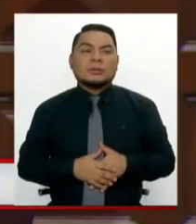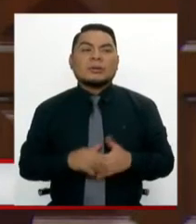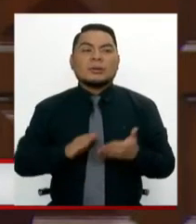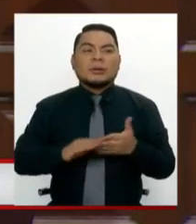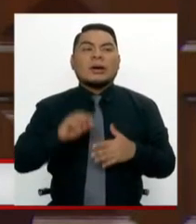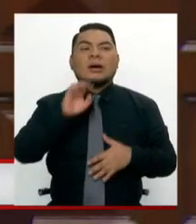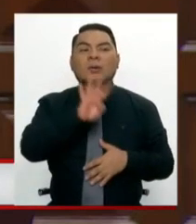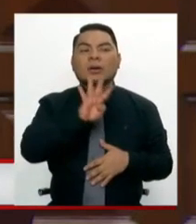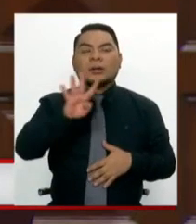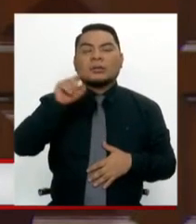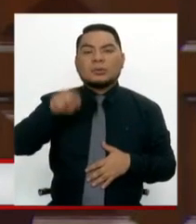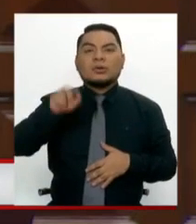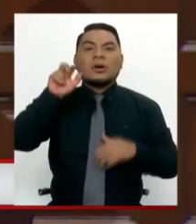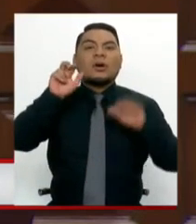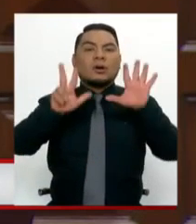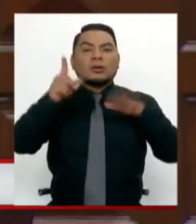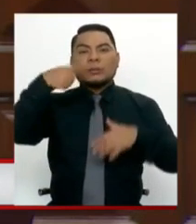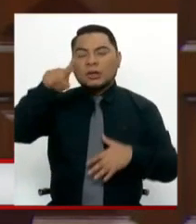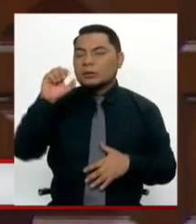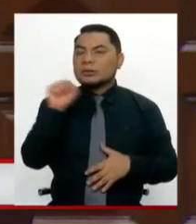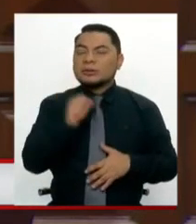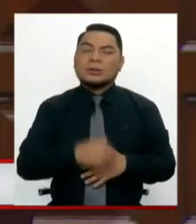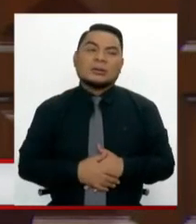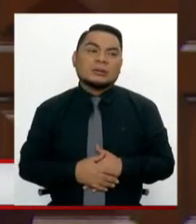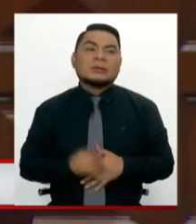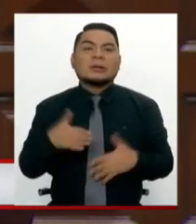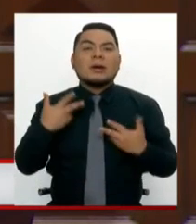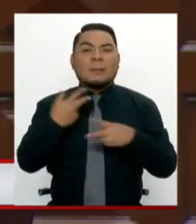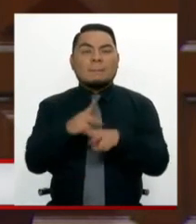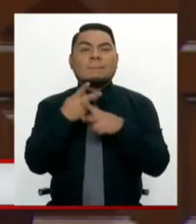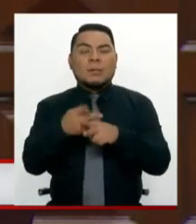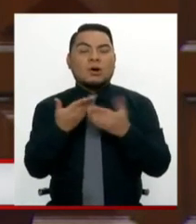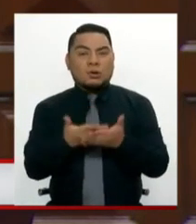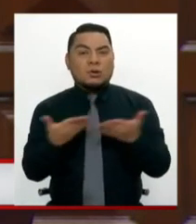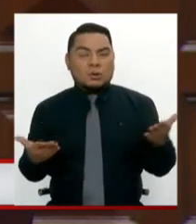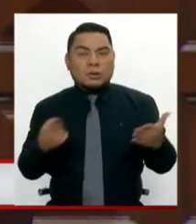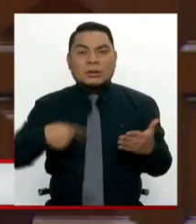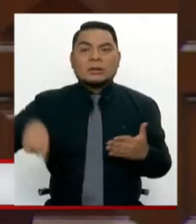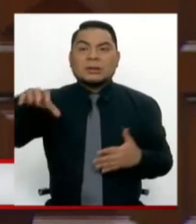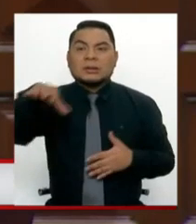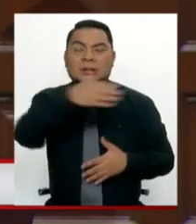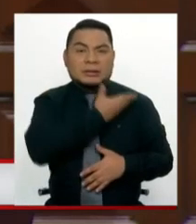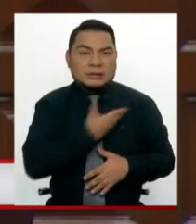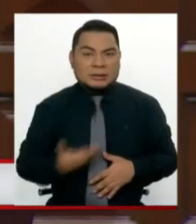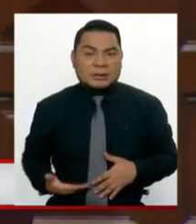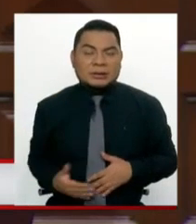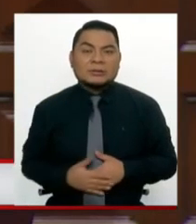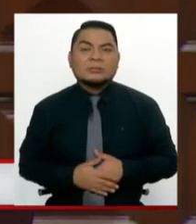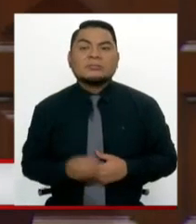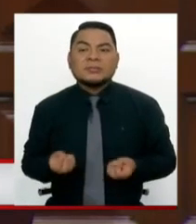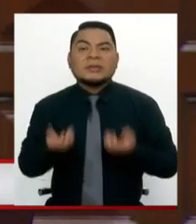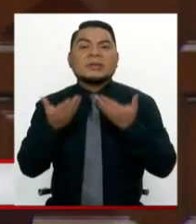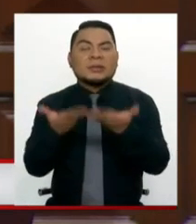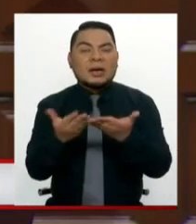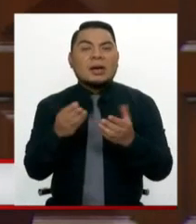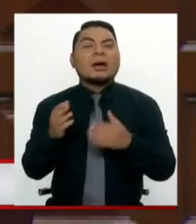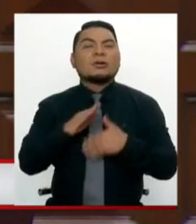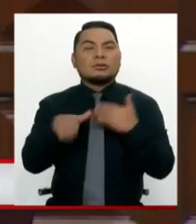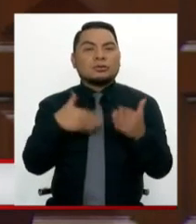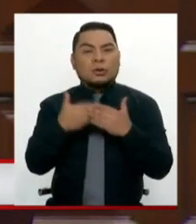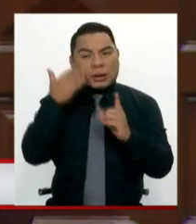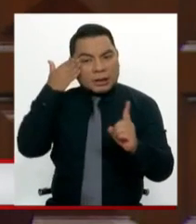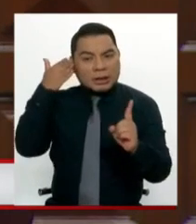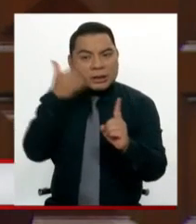por 44.8 millones de soles para producción de bienes para entidades estatales, generando de forma